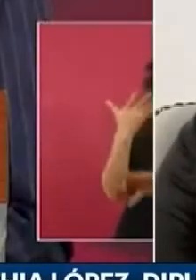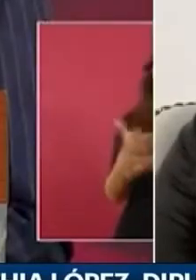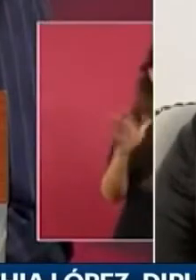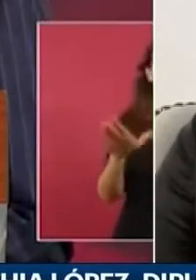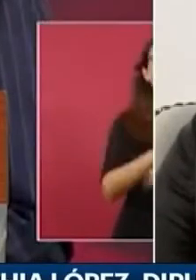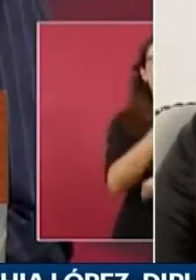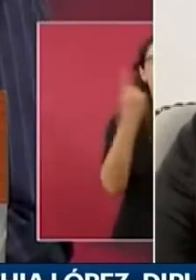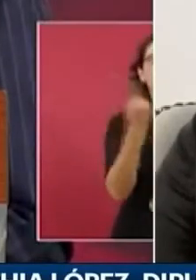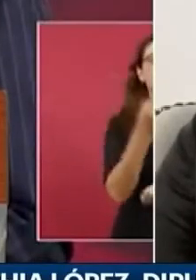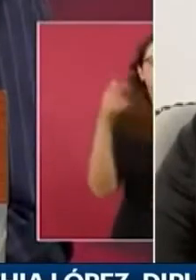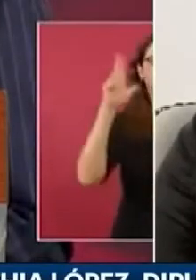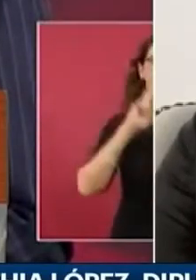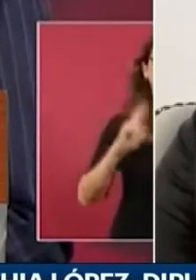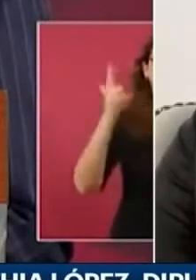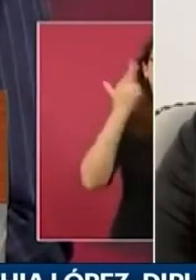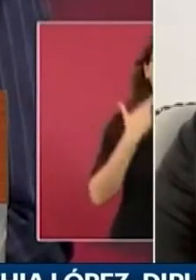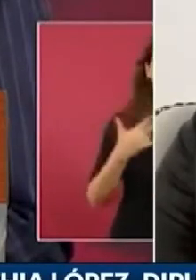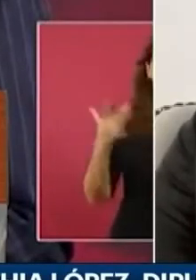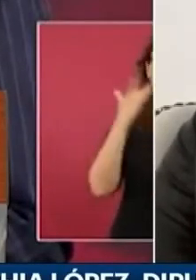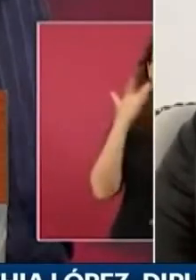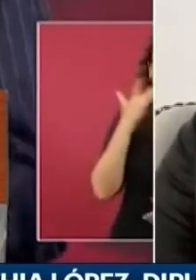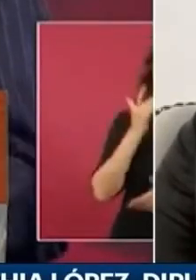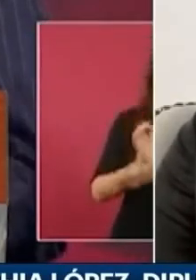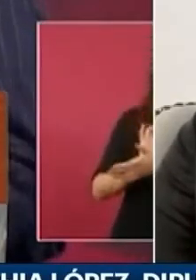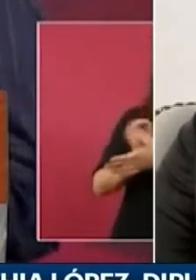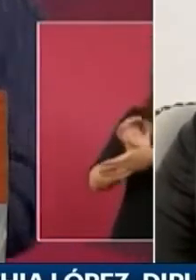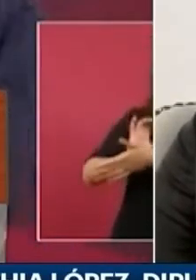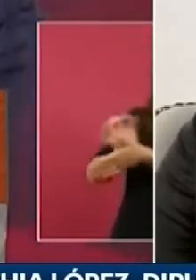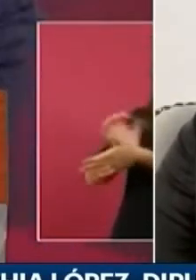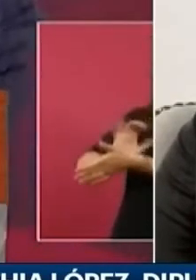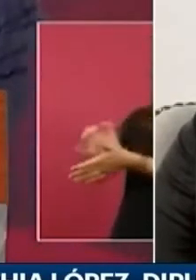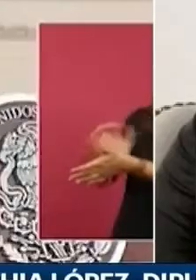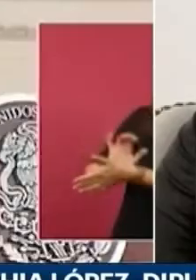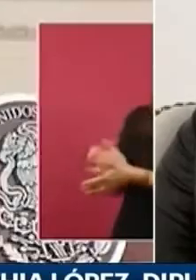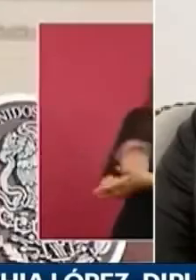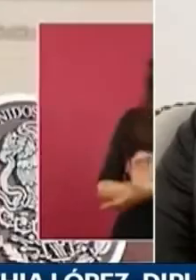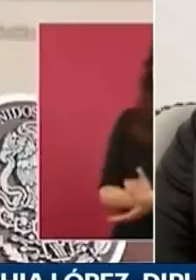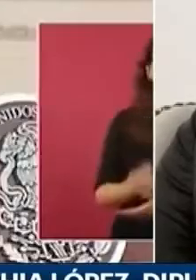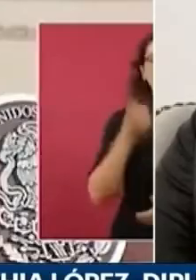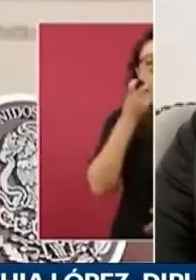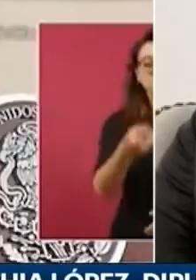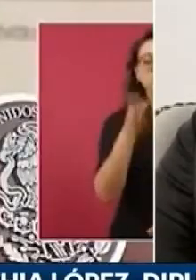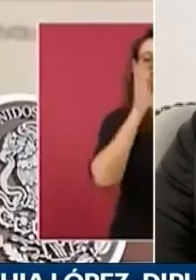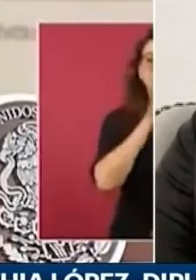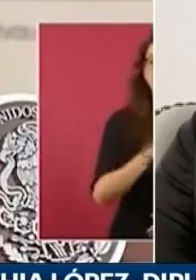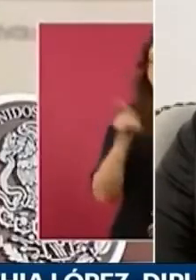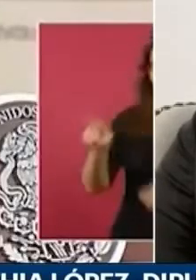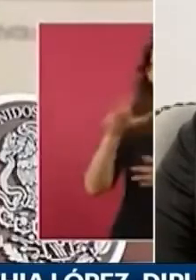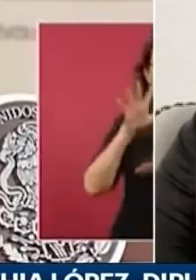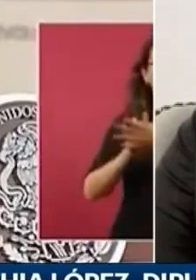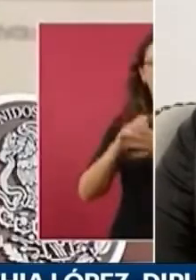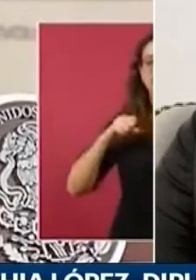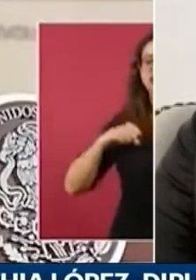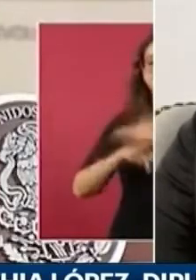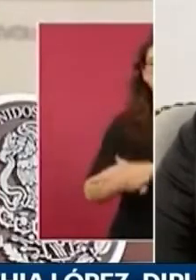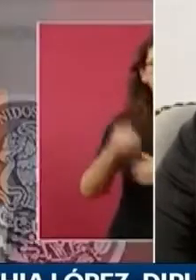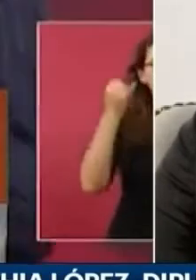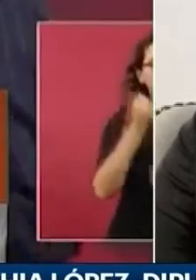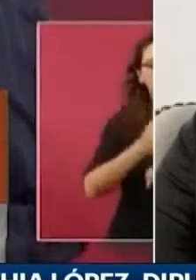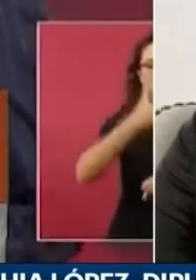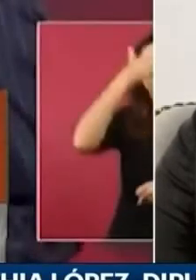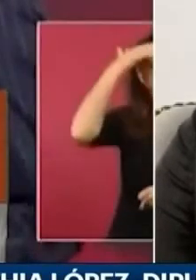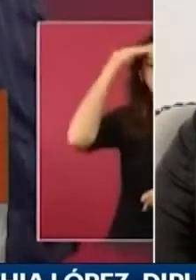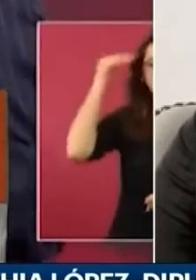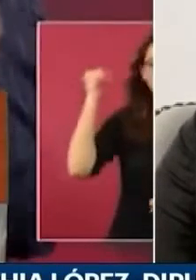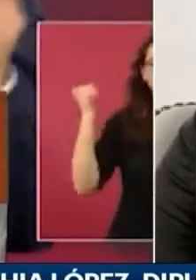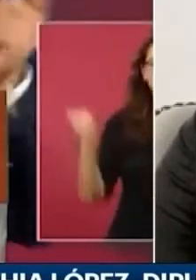quedará plasmado en la historia. Y nosotros lo que vemos es que el presidente no puede estar haciendo acciones de...